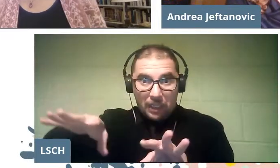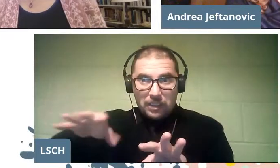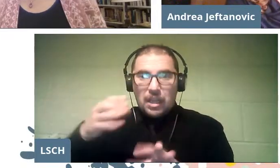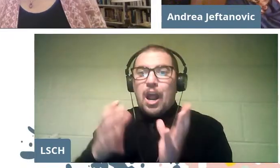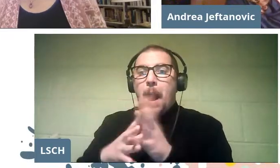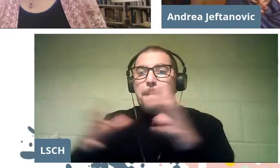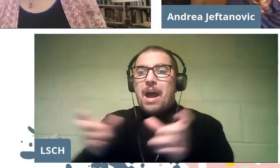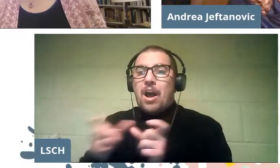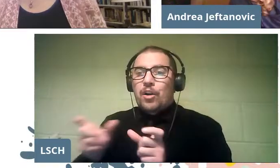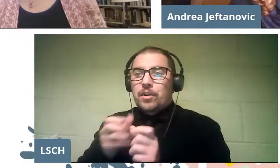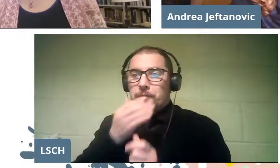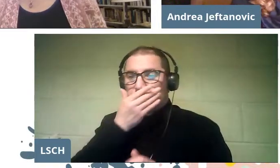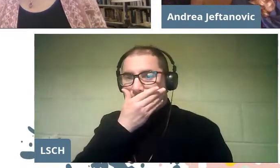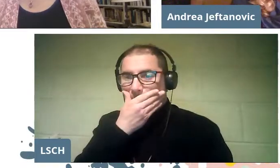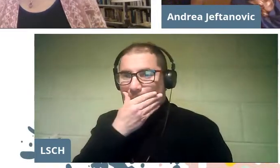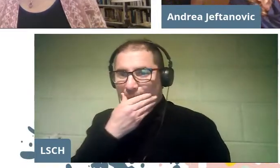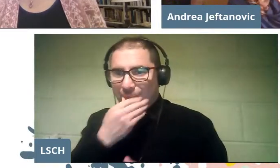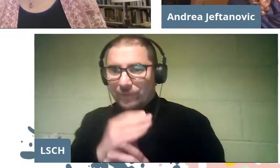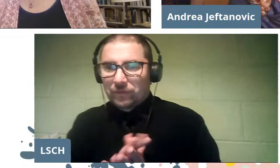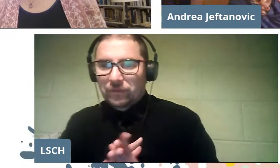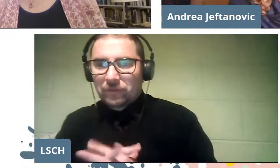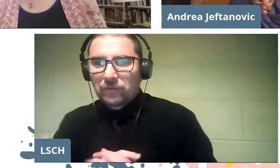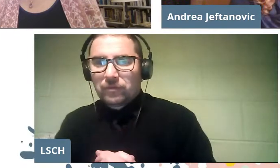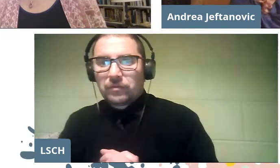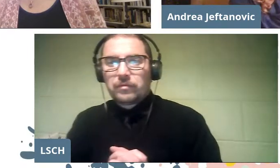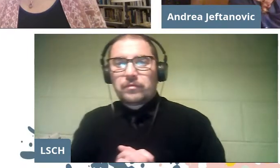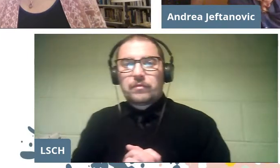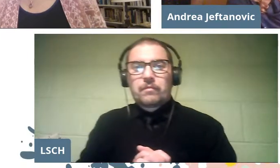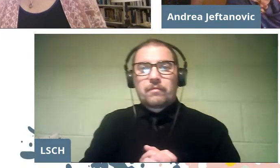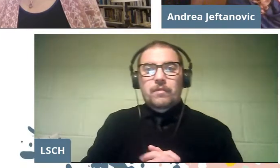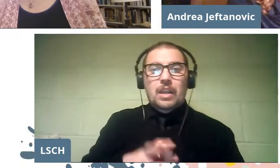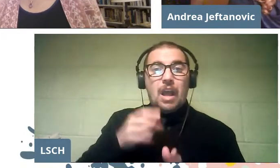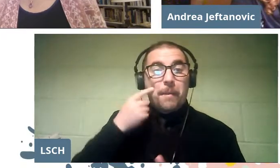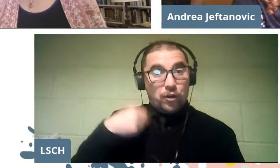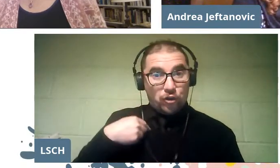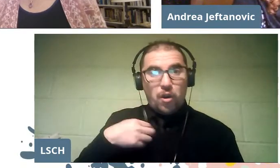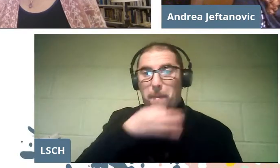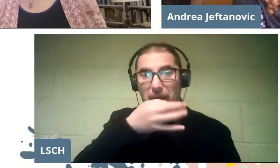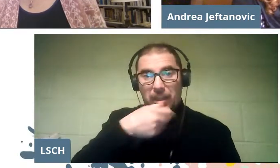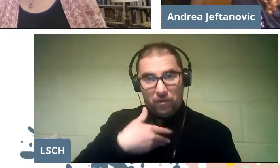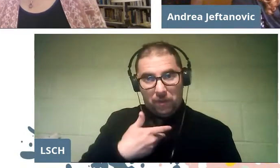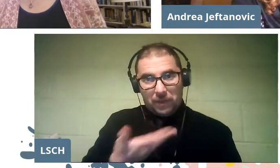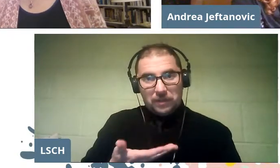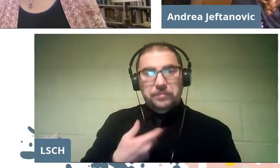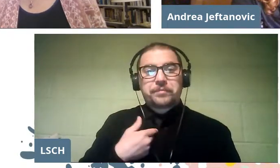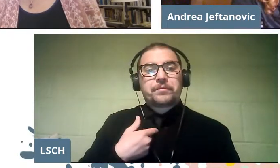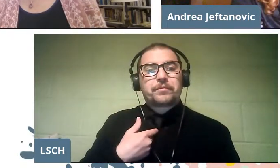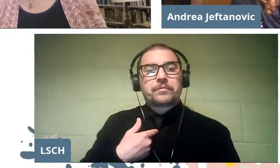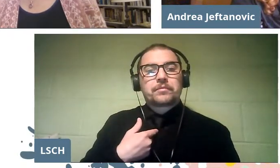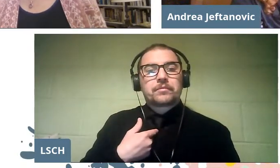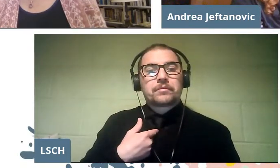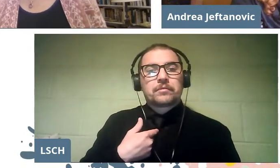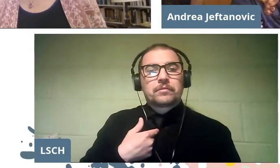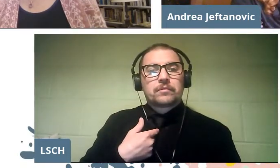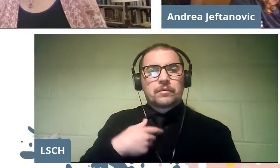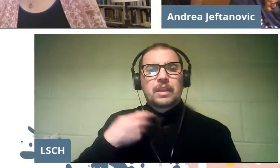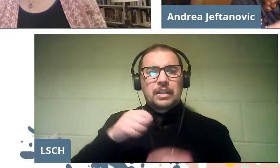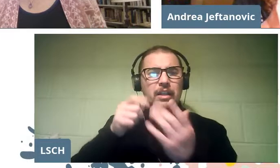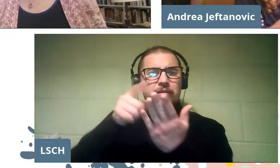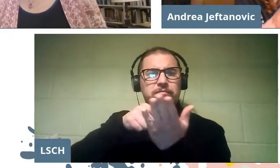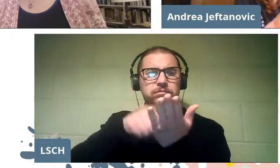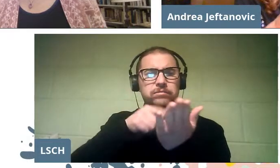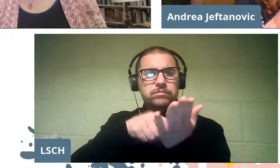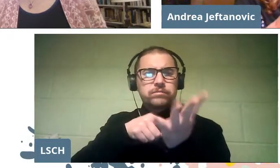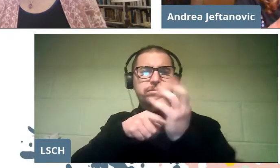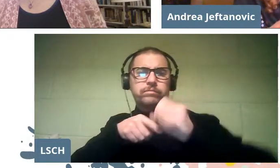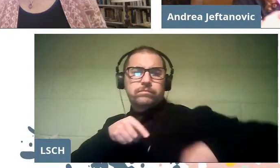la variable del viaje. Y también yo trato, y me aconsejo a mí misma, quién soy yo para aconsejar a los demás, estar desconectado.